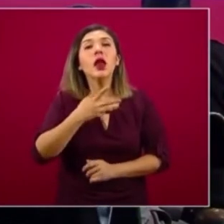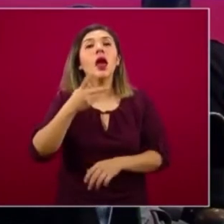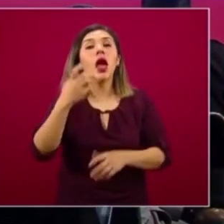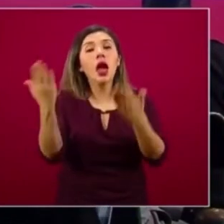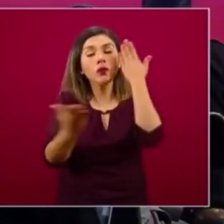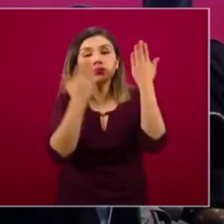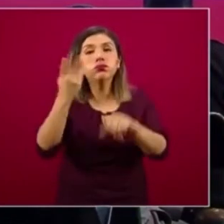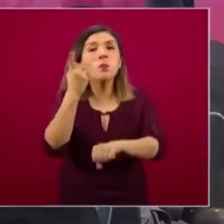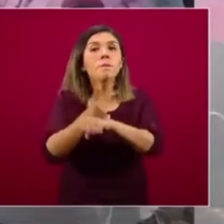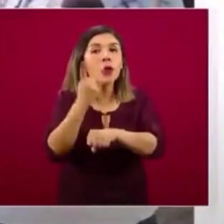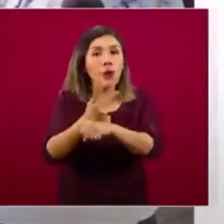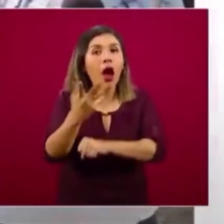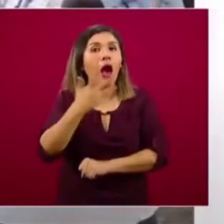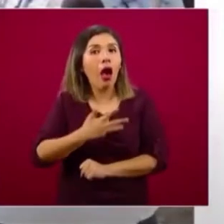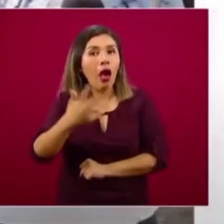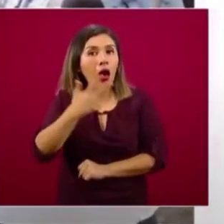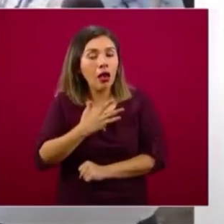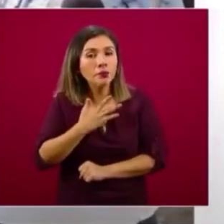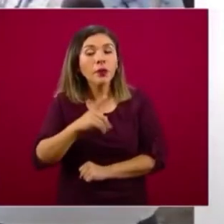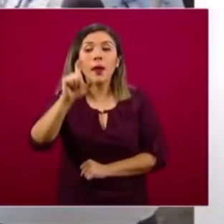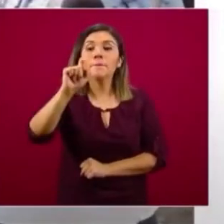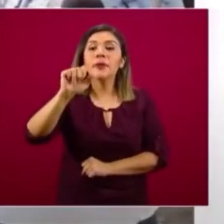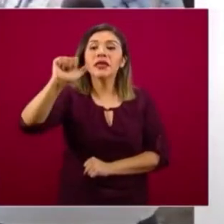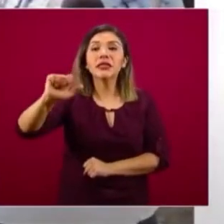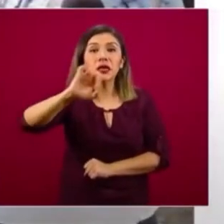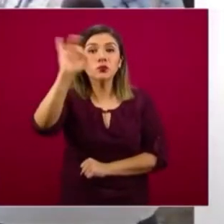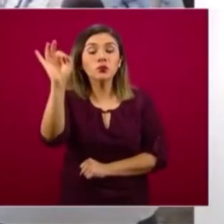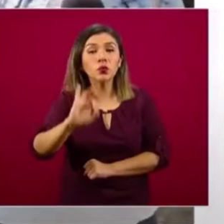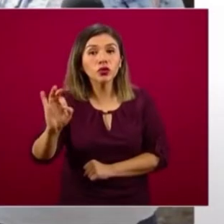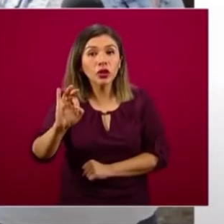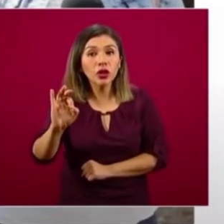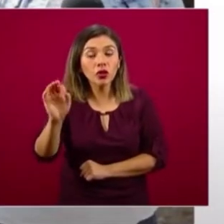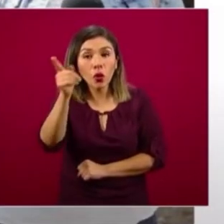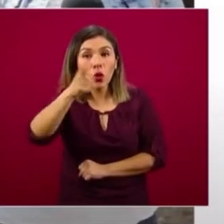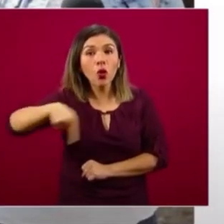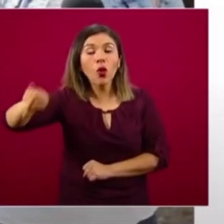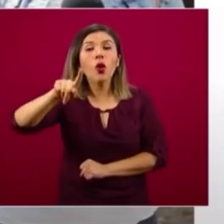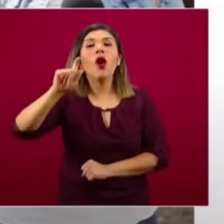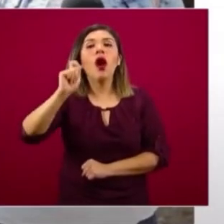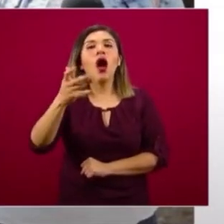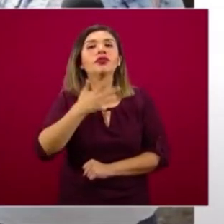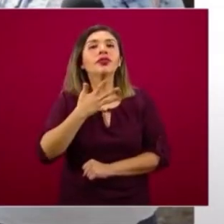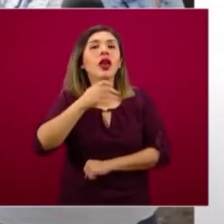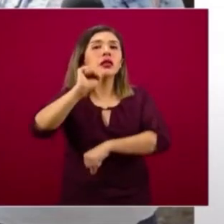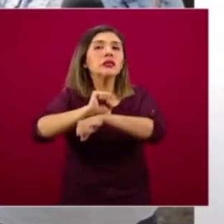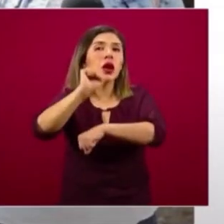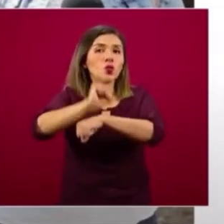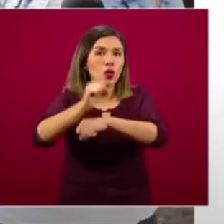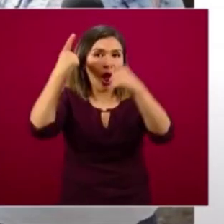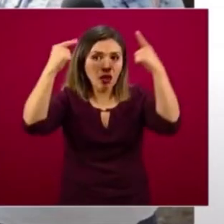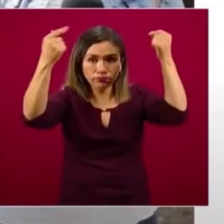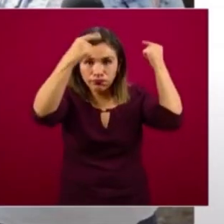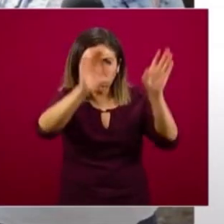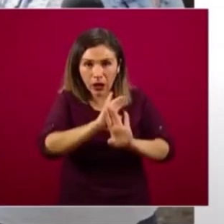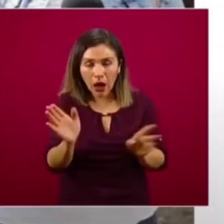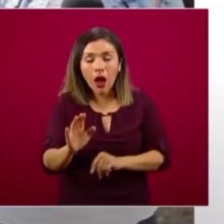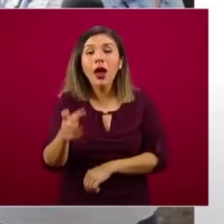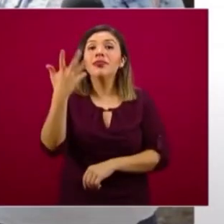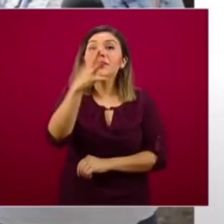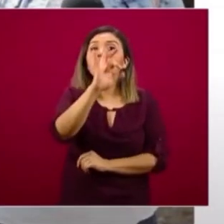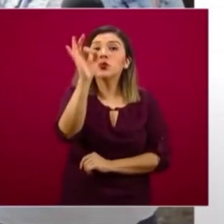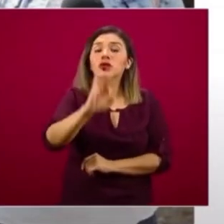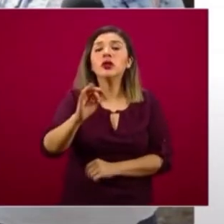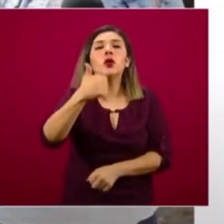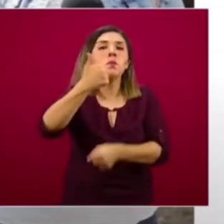o bachillerato. El 26% tiene secundaria, el 10% tiene